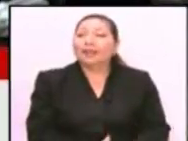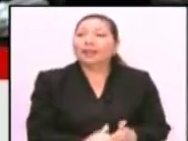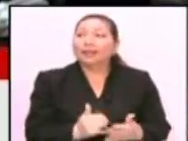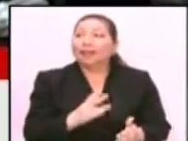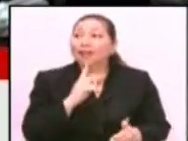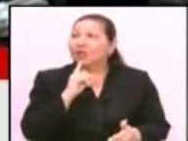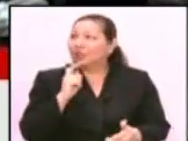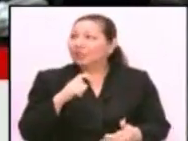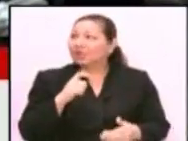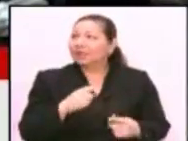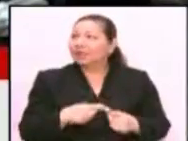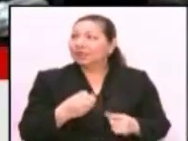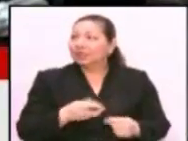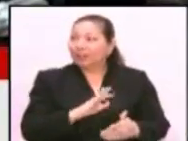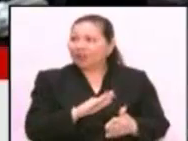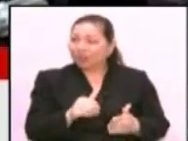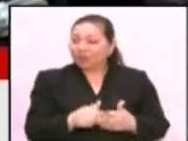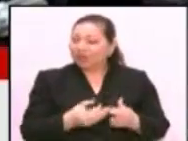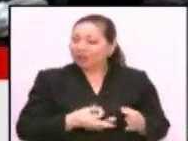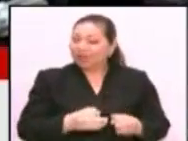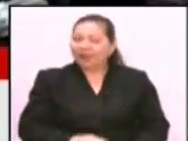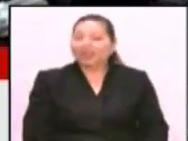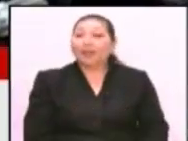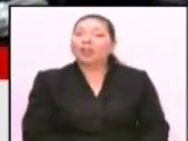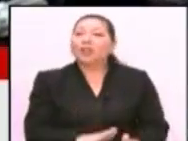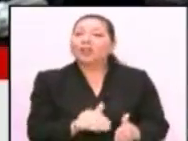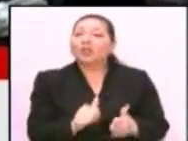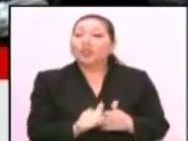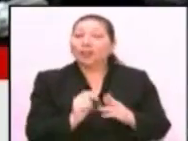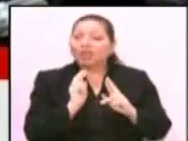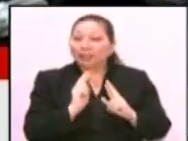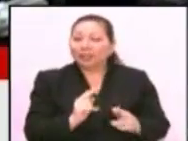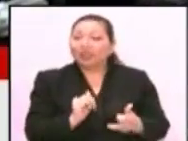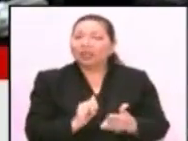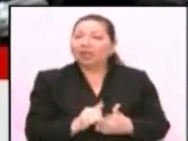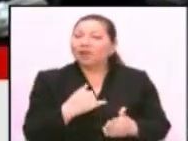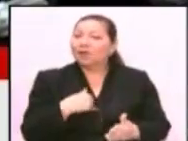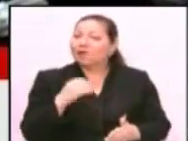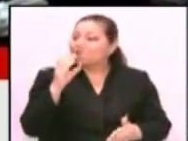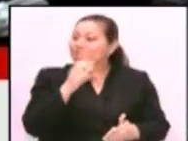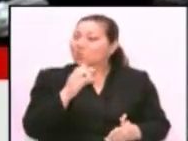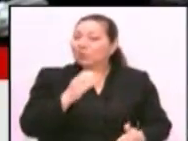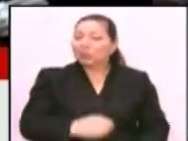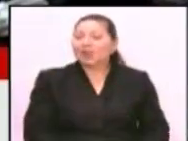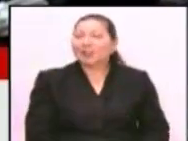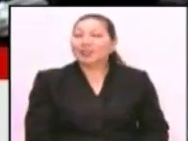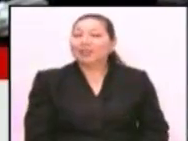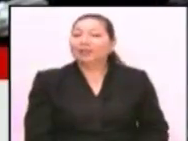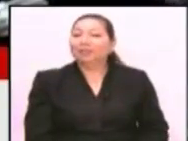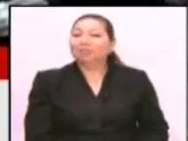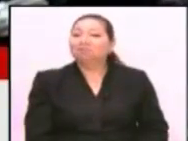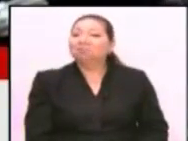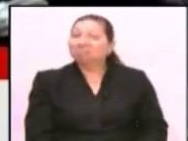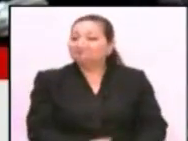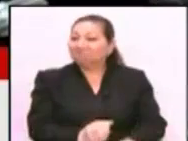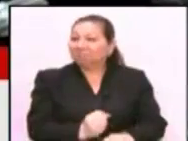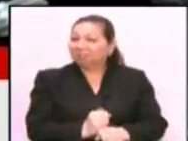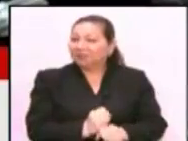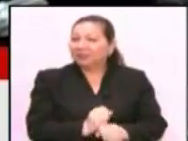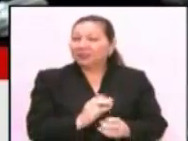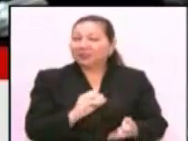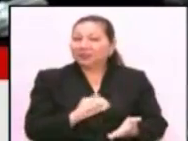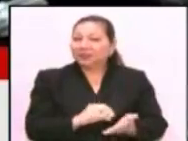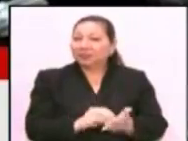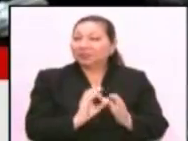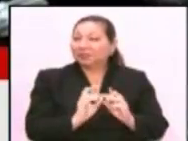no necesariamente se debe especificar todo este detalle, sino que se especifica los resultados que yo busco. Y el operador puede también tomar medidas